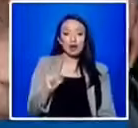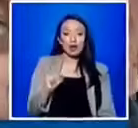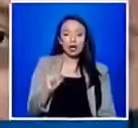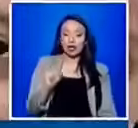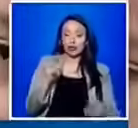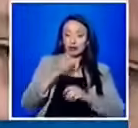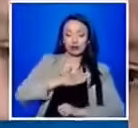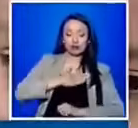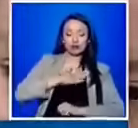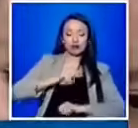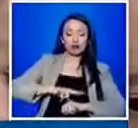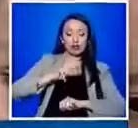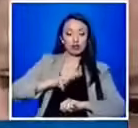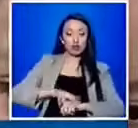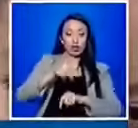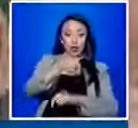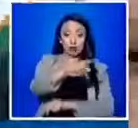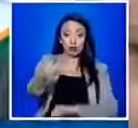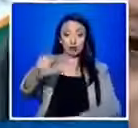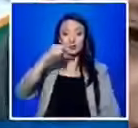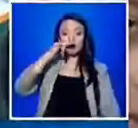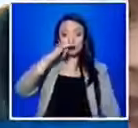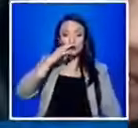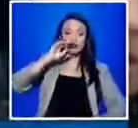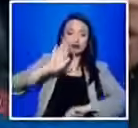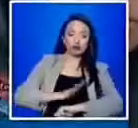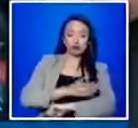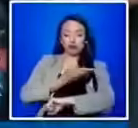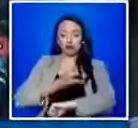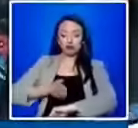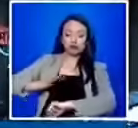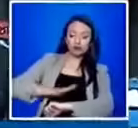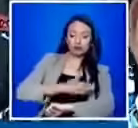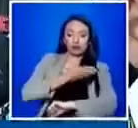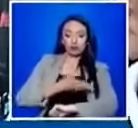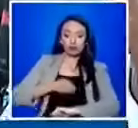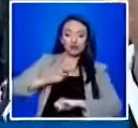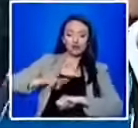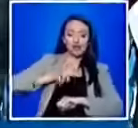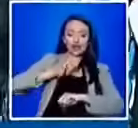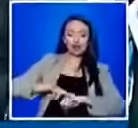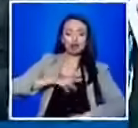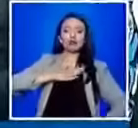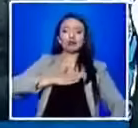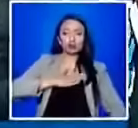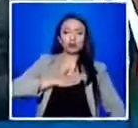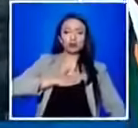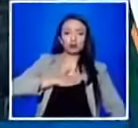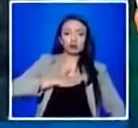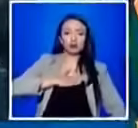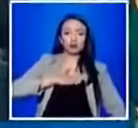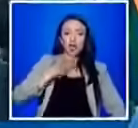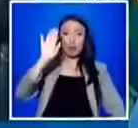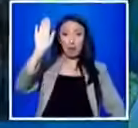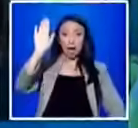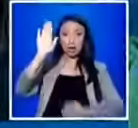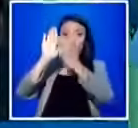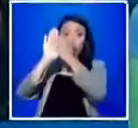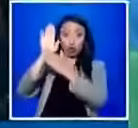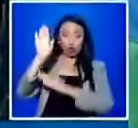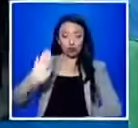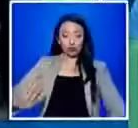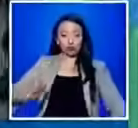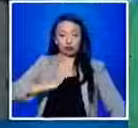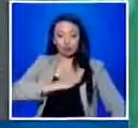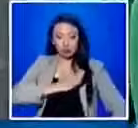patrios, el himno nacional, que en este momento los niños están entonando y con mucho fervor, con su manito en el corazón, como